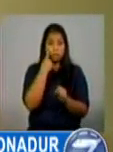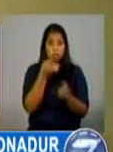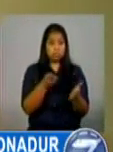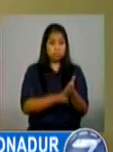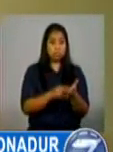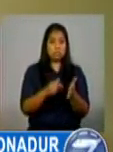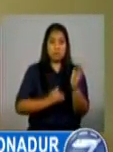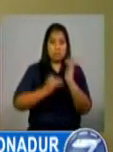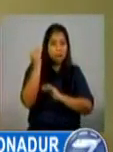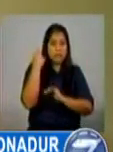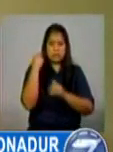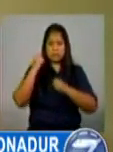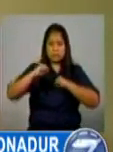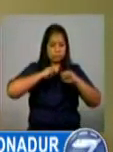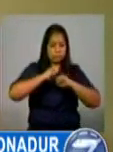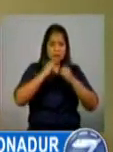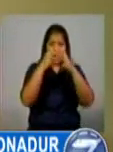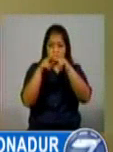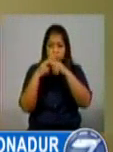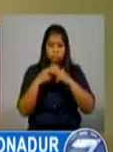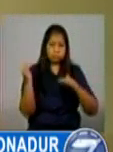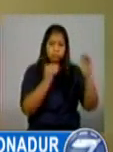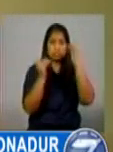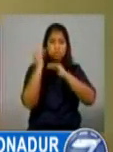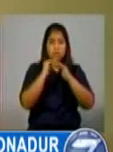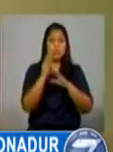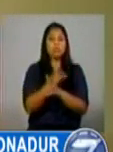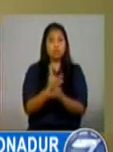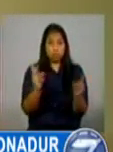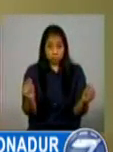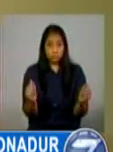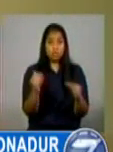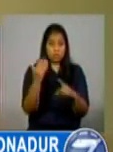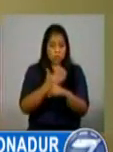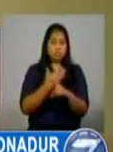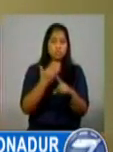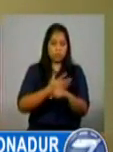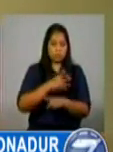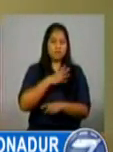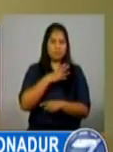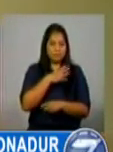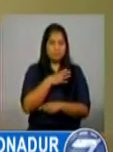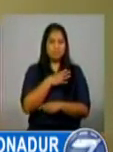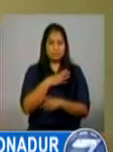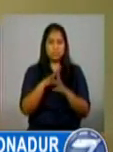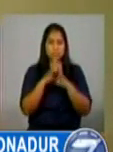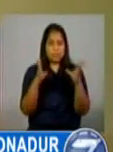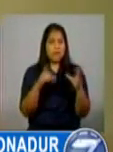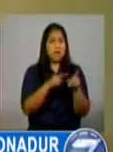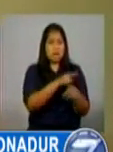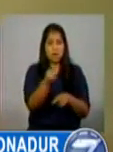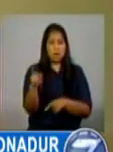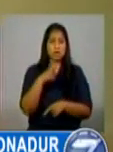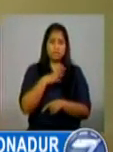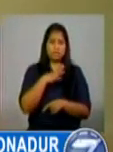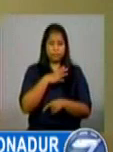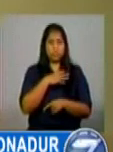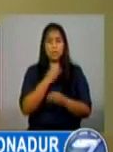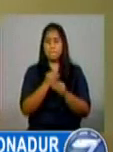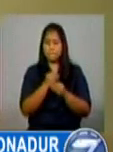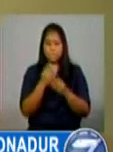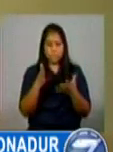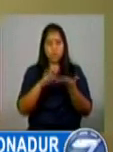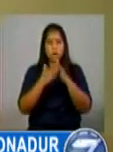mucho más rápida, que podamos darle soluciones a los grandes problemas que para muchos tienen en